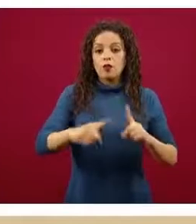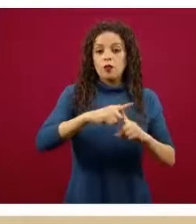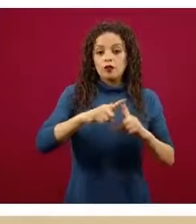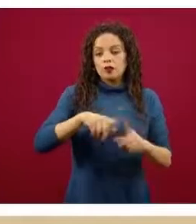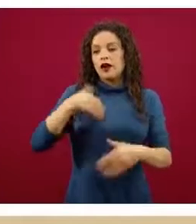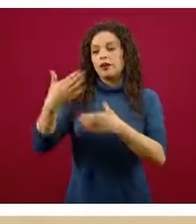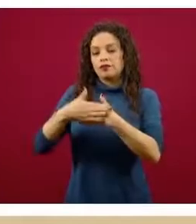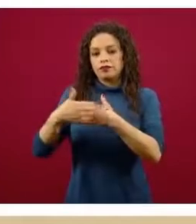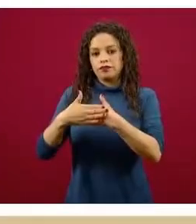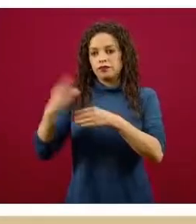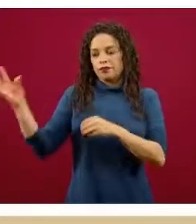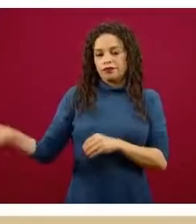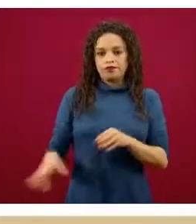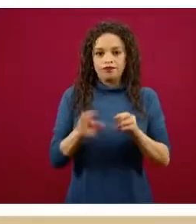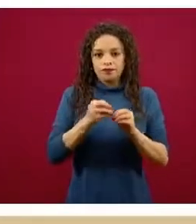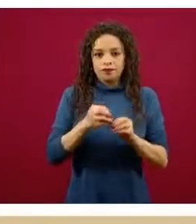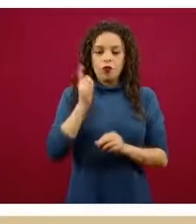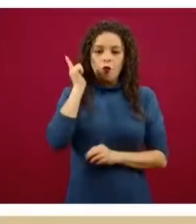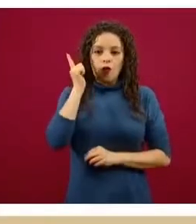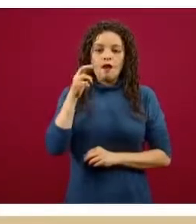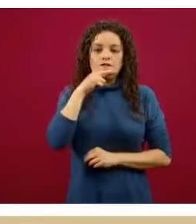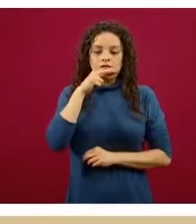breve.